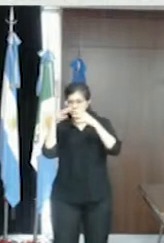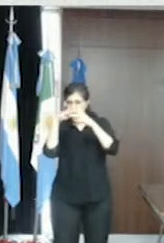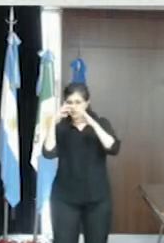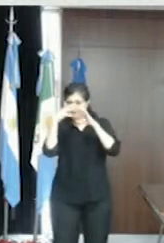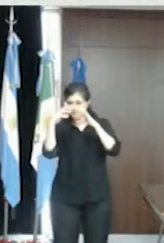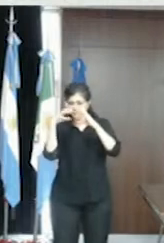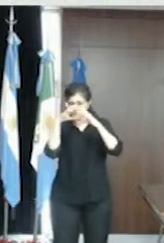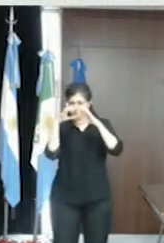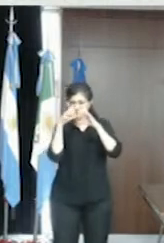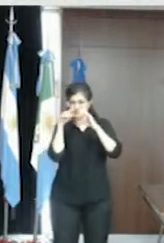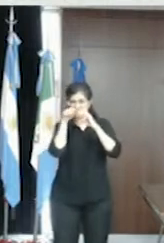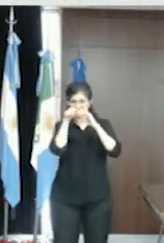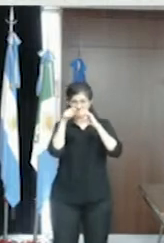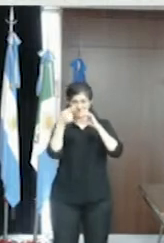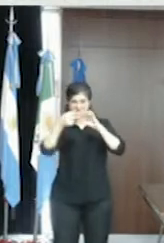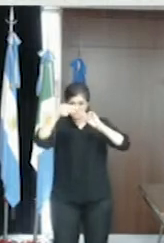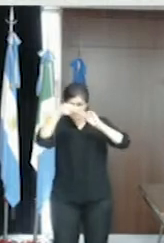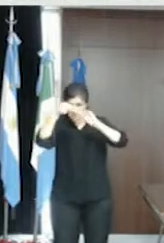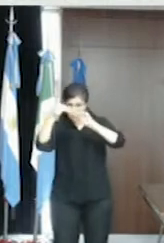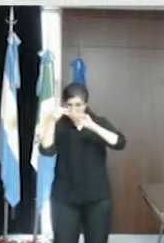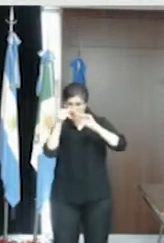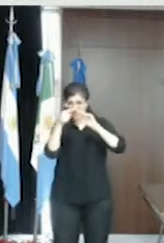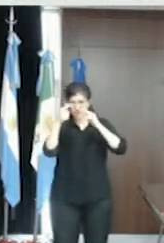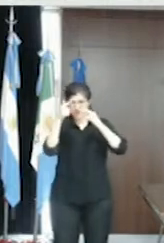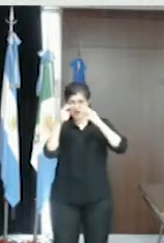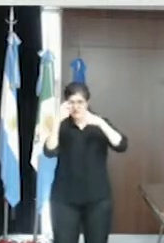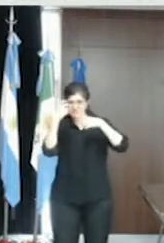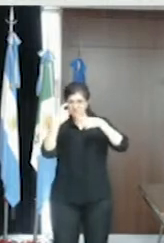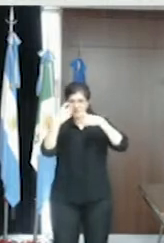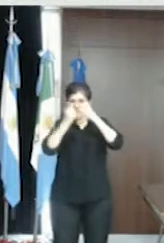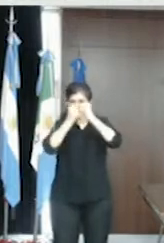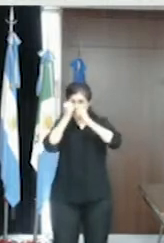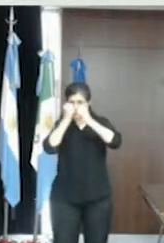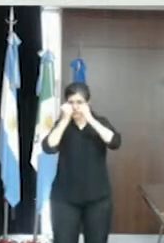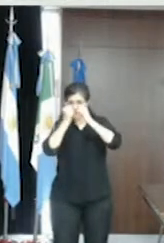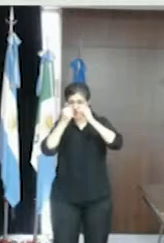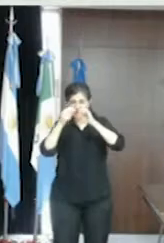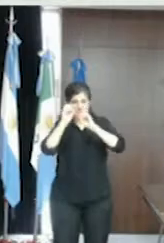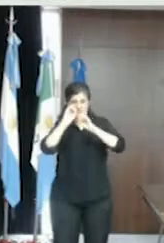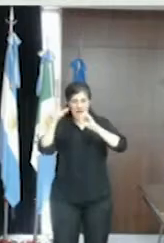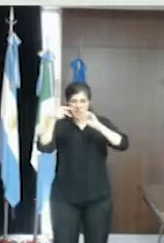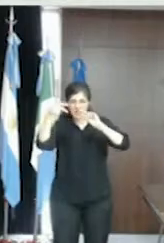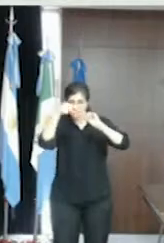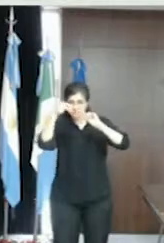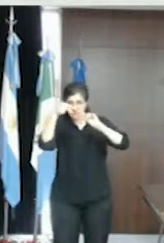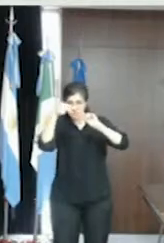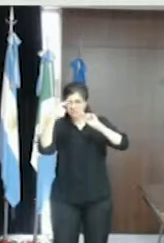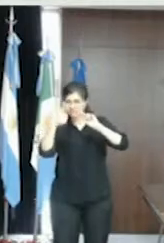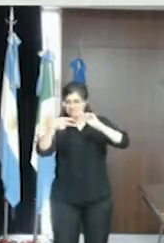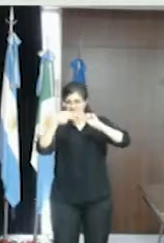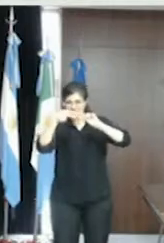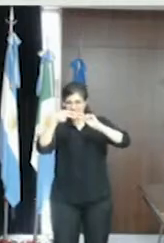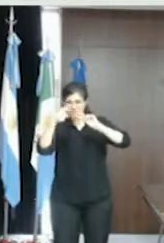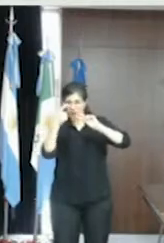sus neurotransmisores se desregulan porque no tienen receptores que los reciban,